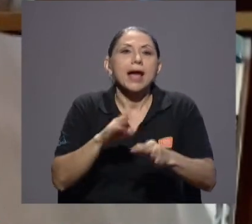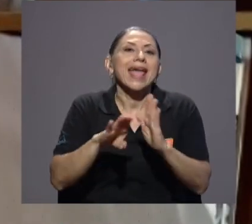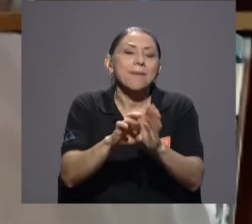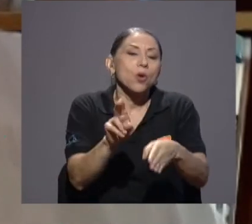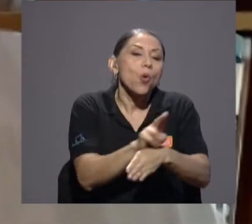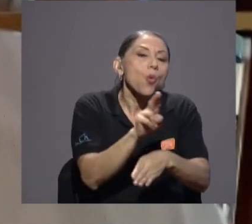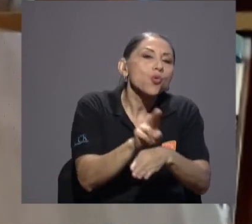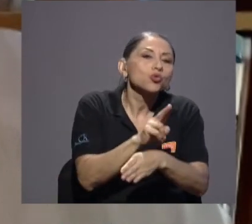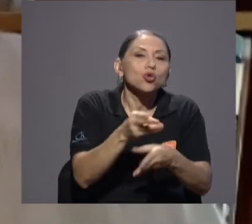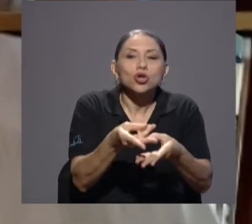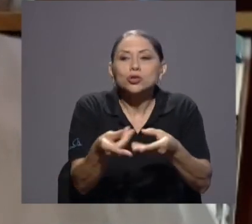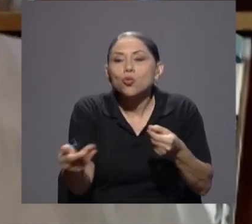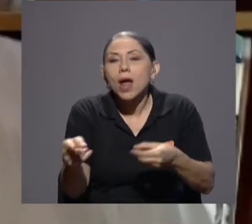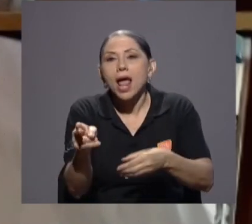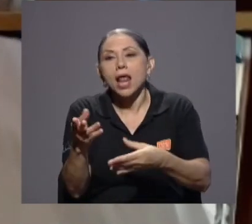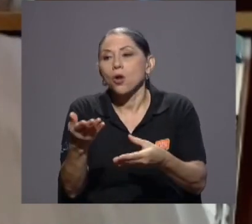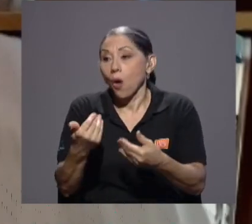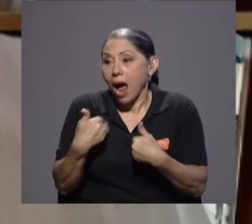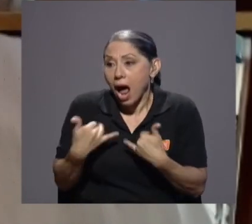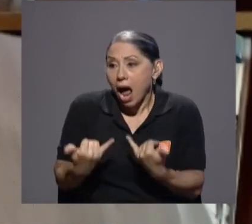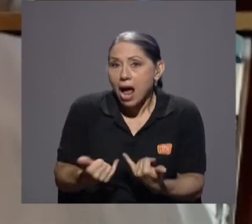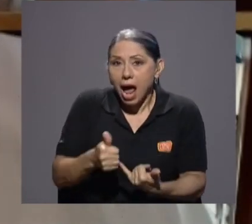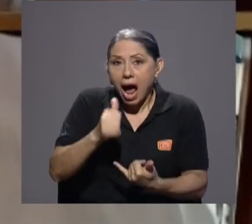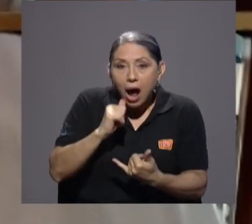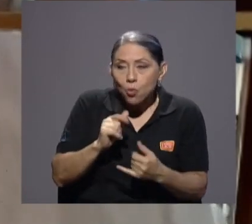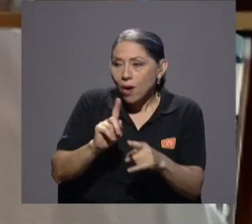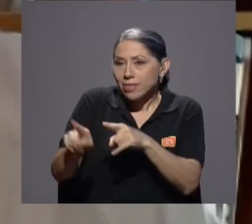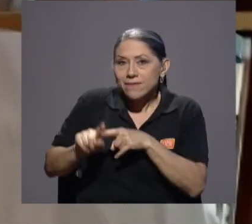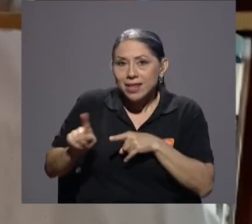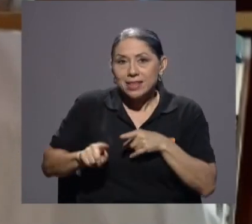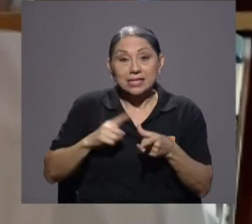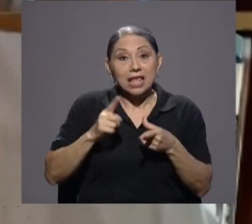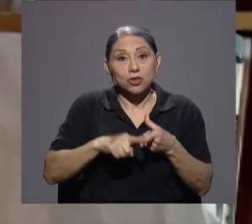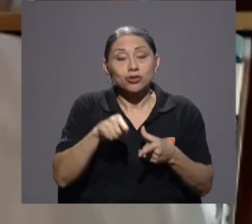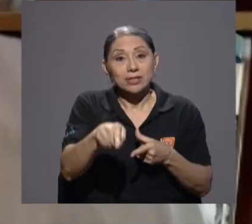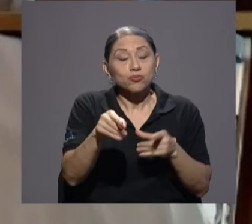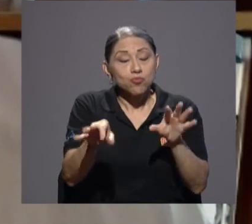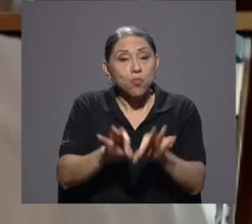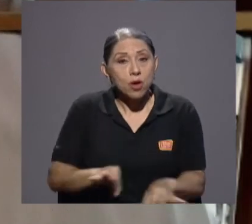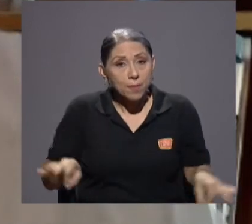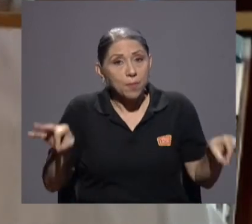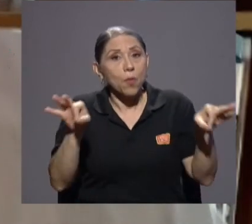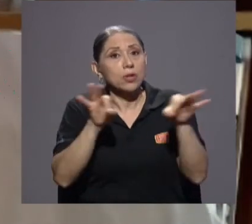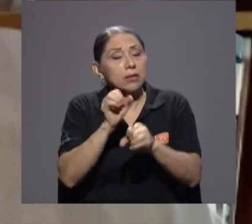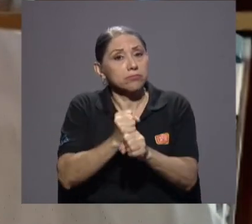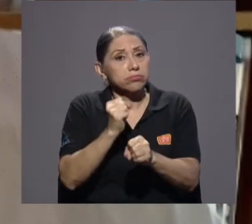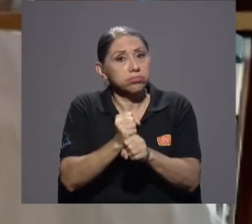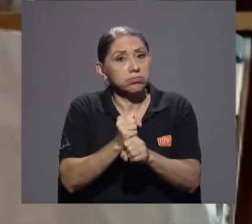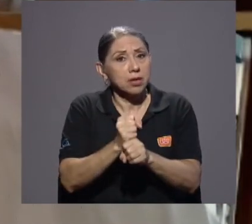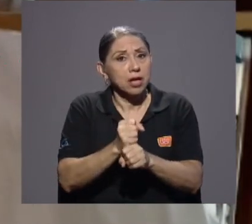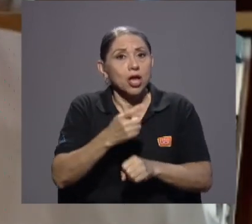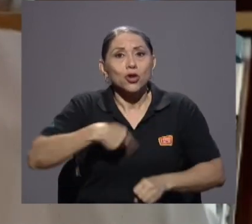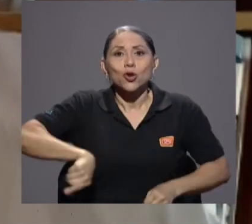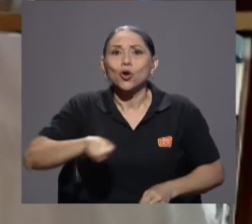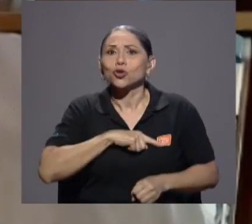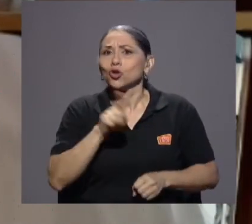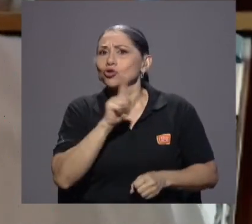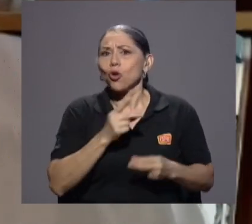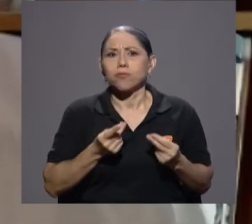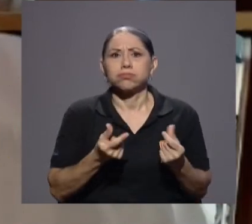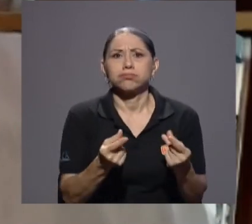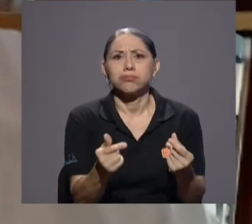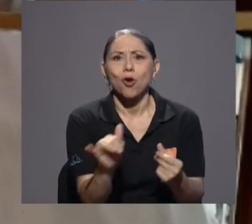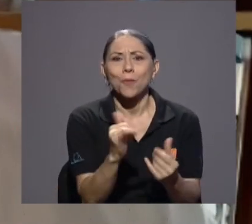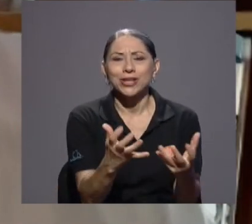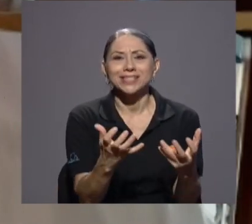ese tipo de cosas, disponibilidades de aguas, esas cosas. Así que en ese sentido hemos hecho un esfuerzo muy importante, no vamos a la velocidad que quisiéramos,